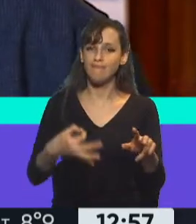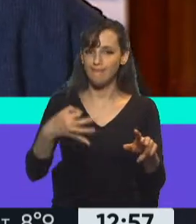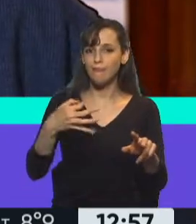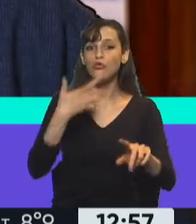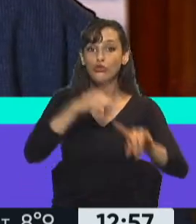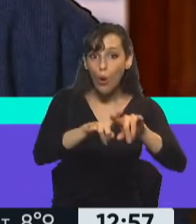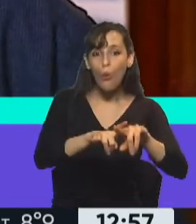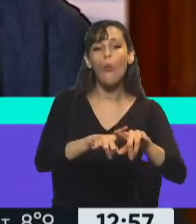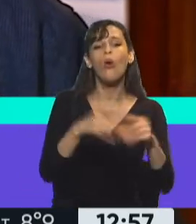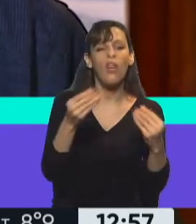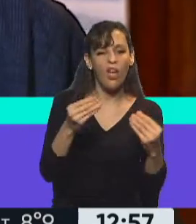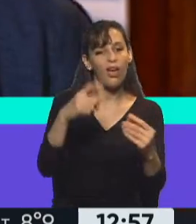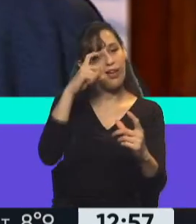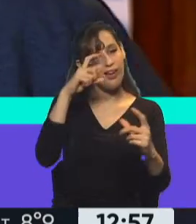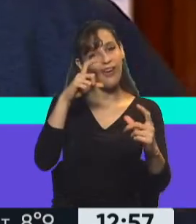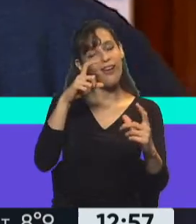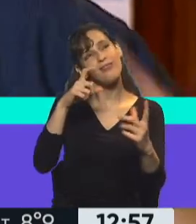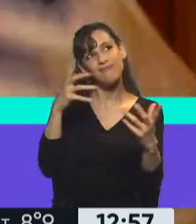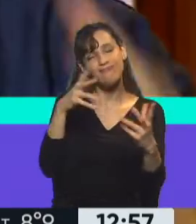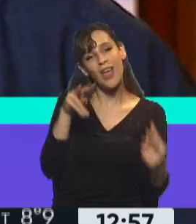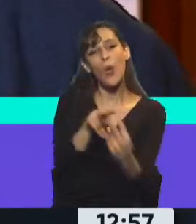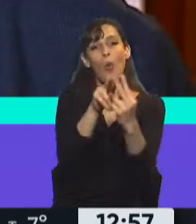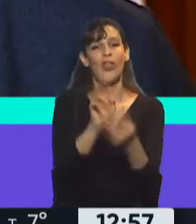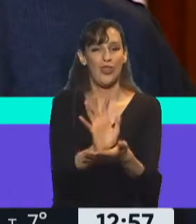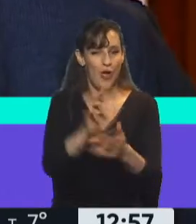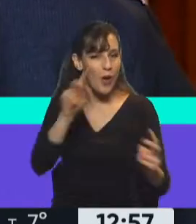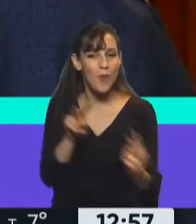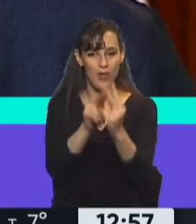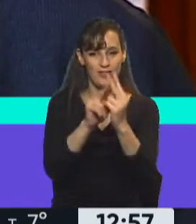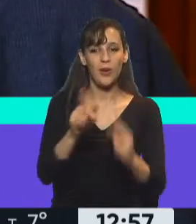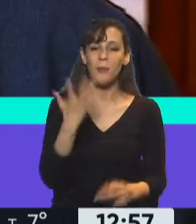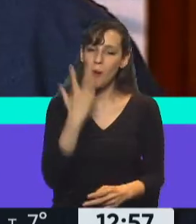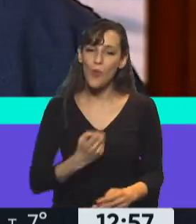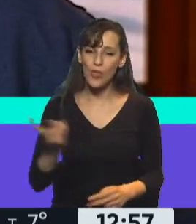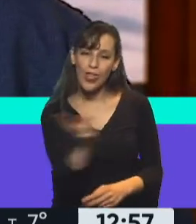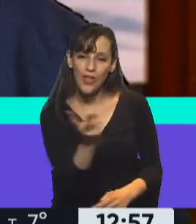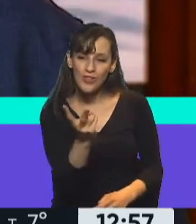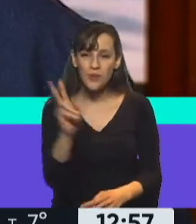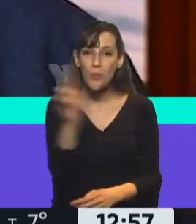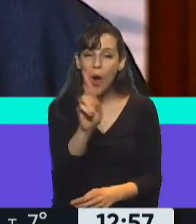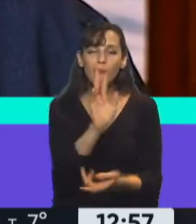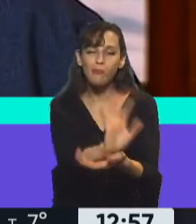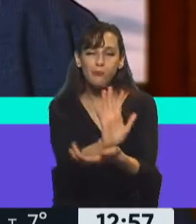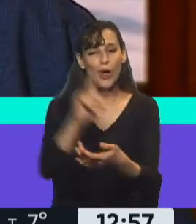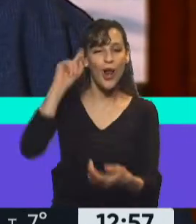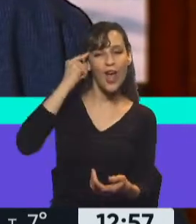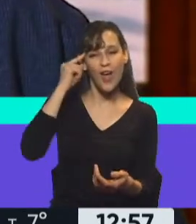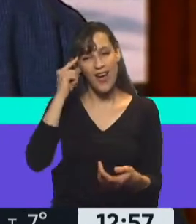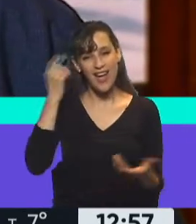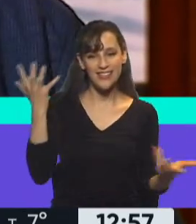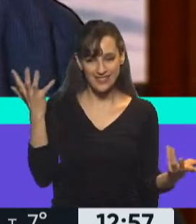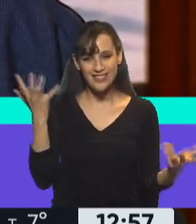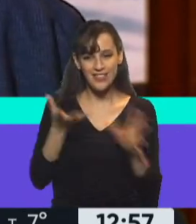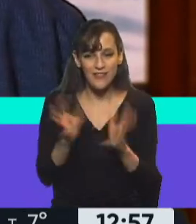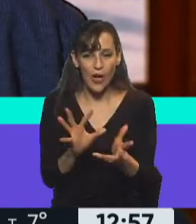Y nos gustó esta idea de dos locas en el escenario, con esta idea de que la locura está cercana